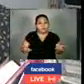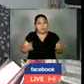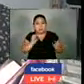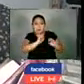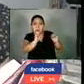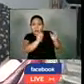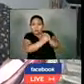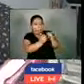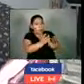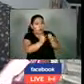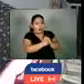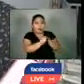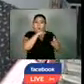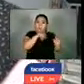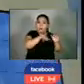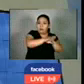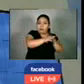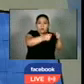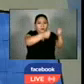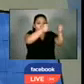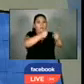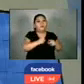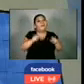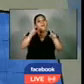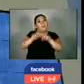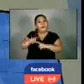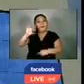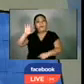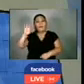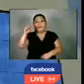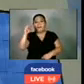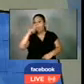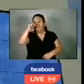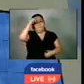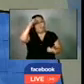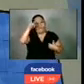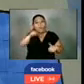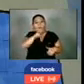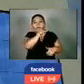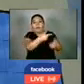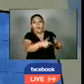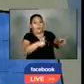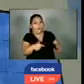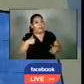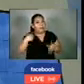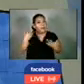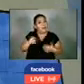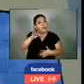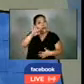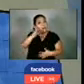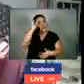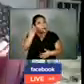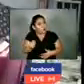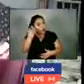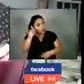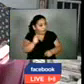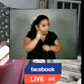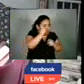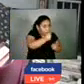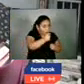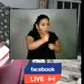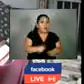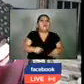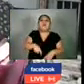ninguna fracción administrativa dentro del penal. Sin embargo, la fiscalía apeló al fallo y ahora tiene 5 días para hacerlo, y la defensa